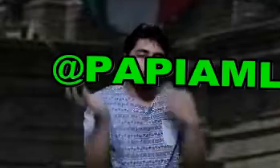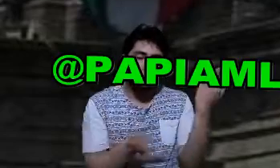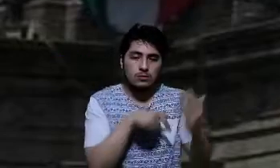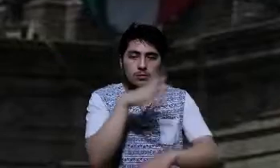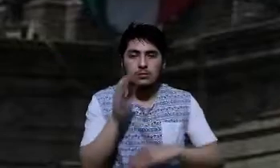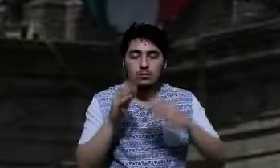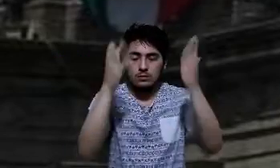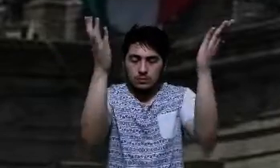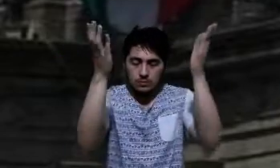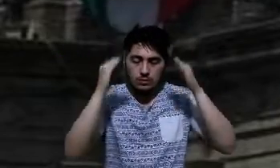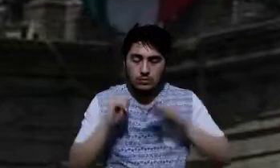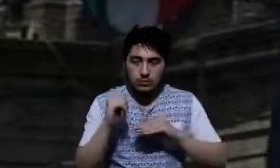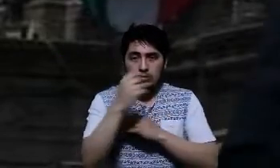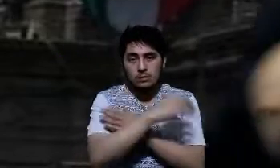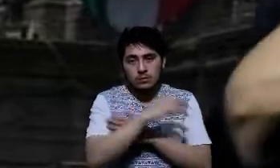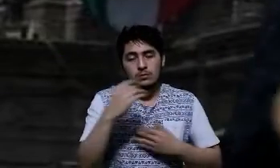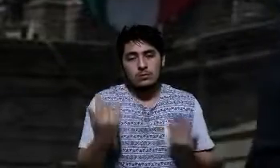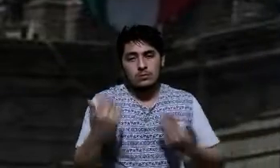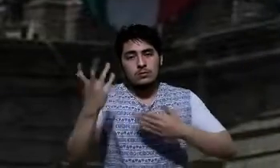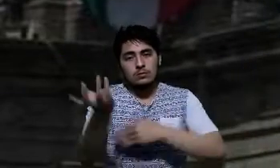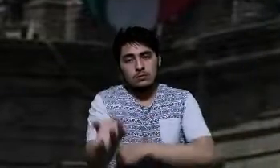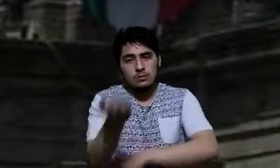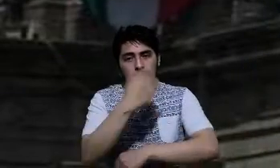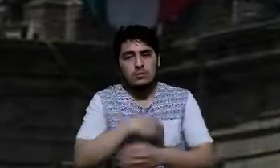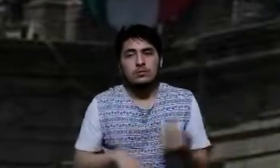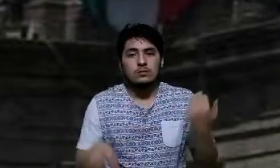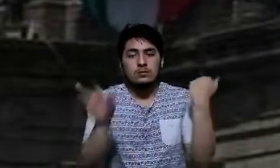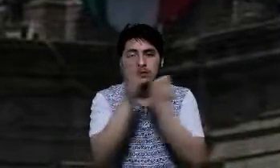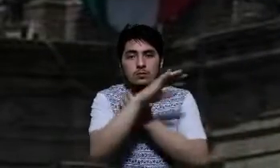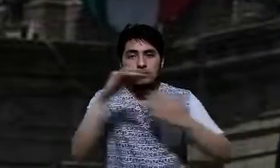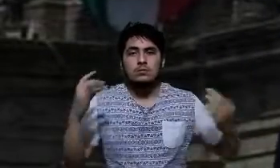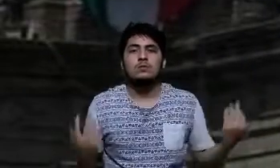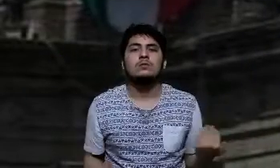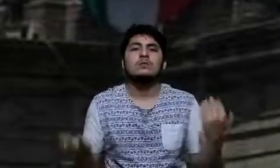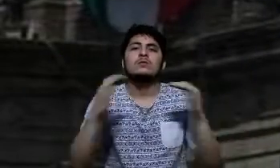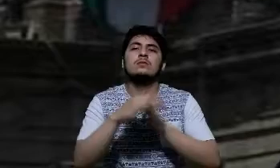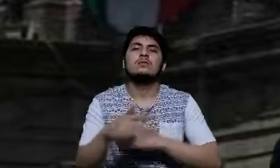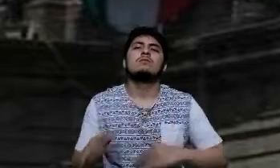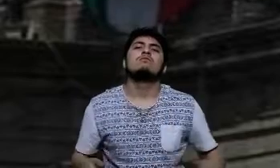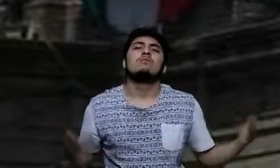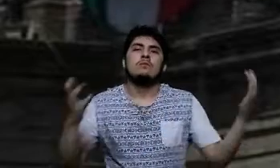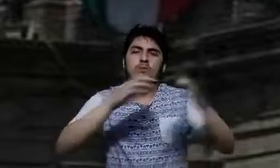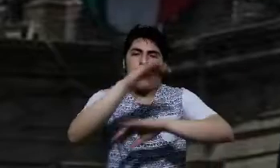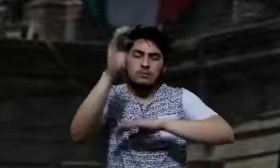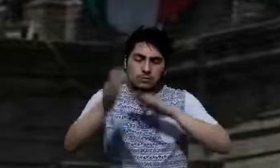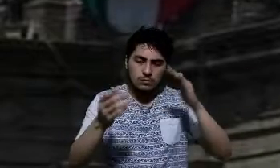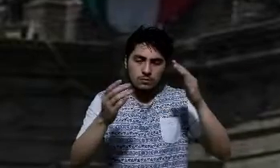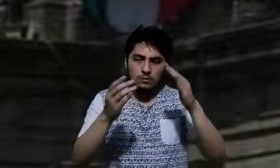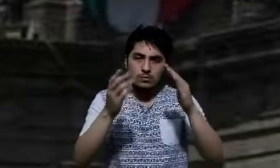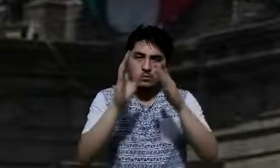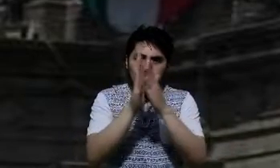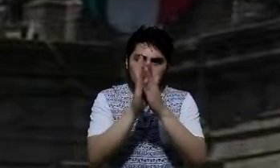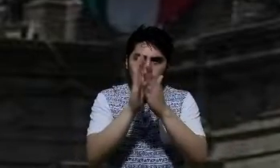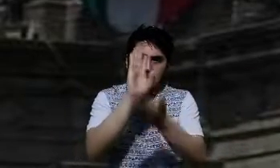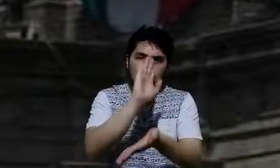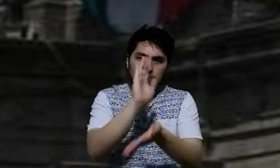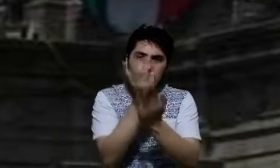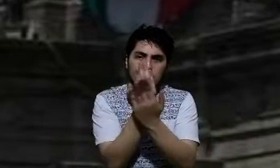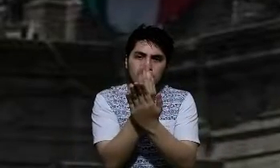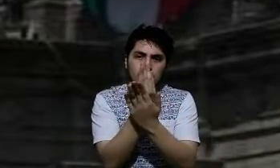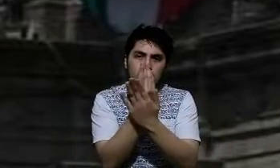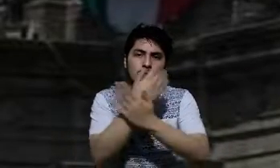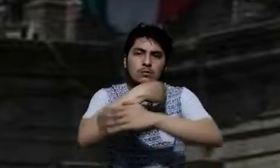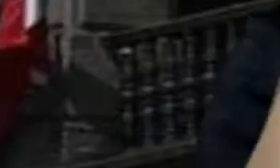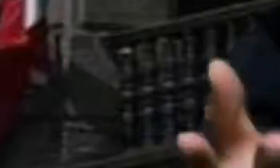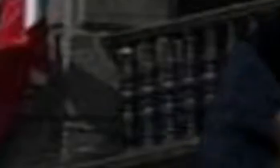chiquito bebé. Y ahí el contacto, usted me manda su solicitud y ya lo vemos y lo hacemos parte de nuestro servicio